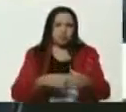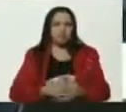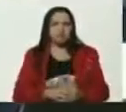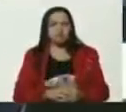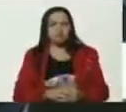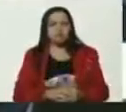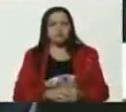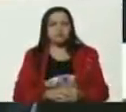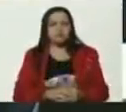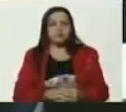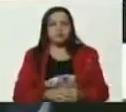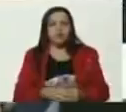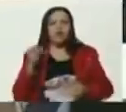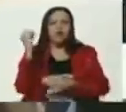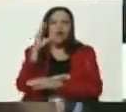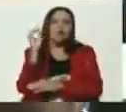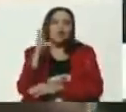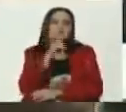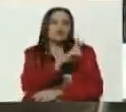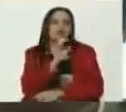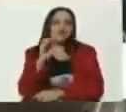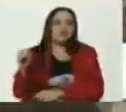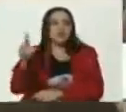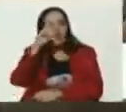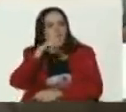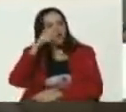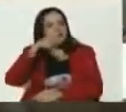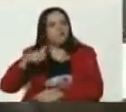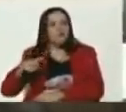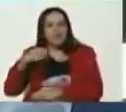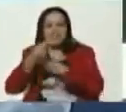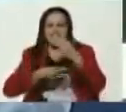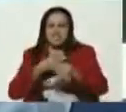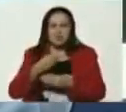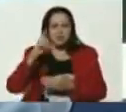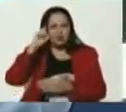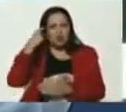en el Congreso Bicentenario en los Pueblos, en aquellos eventos que hicimos en el marco del foro,